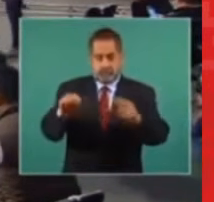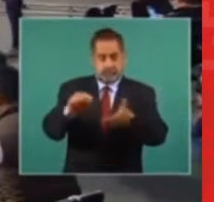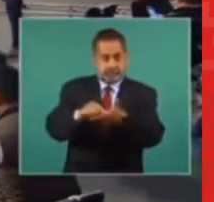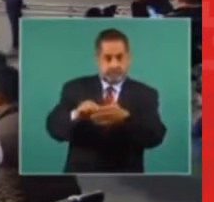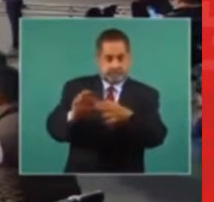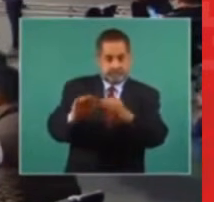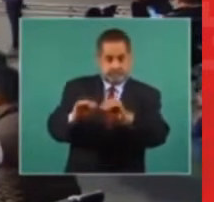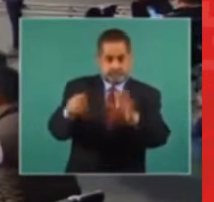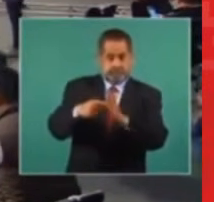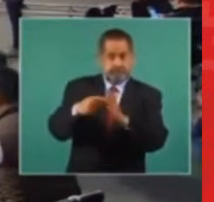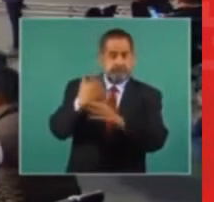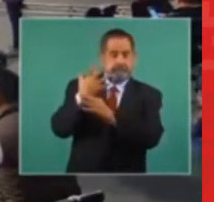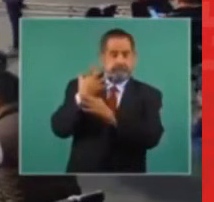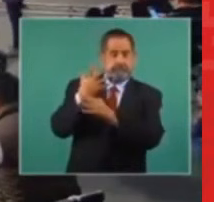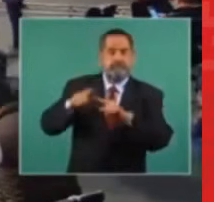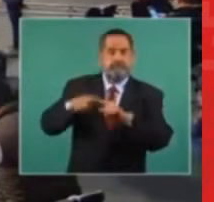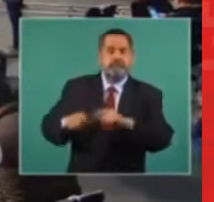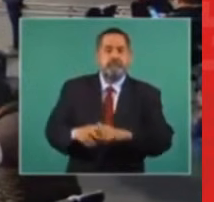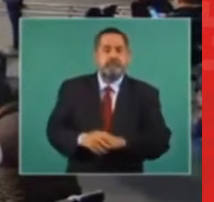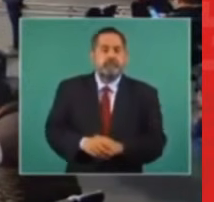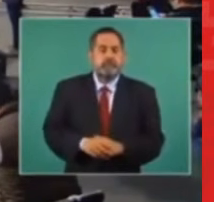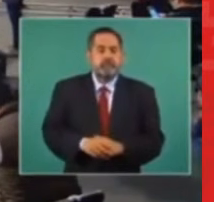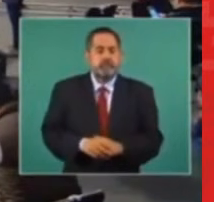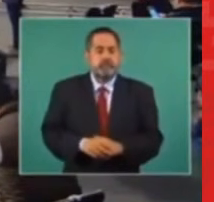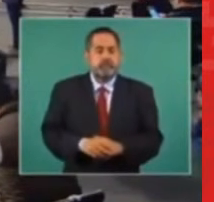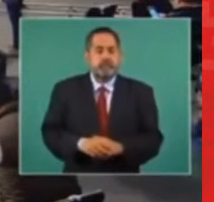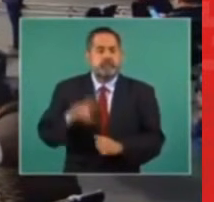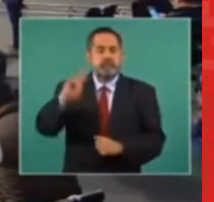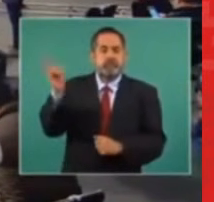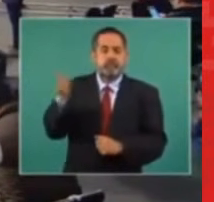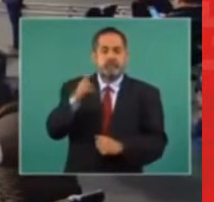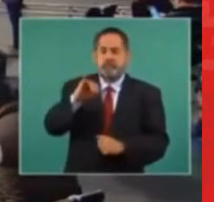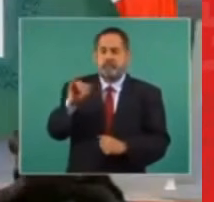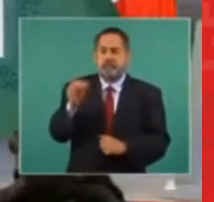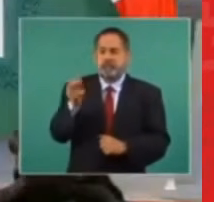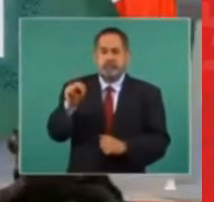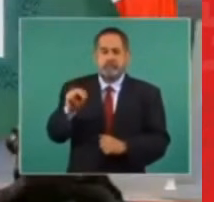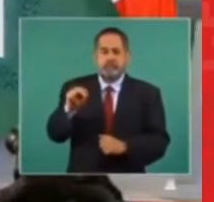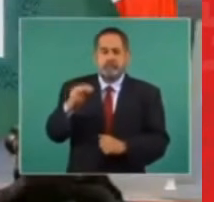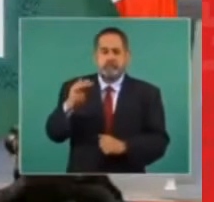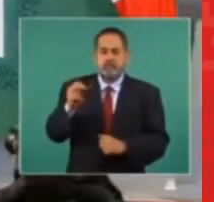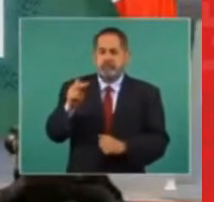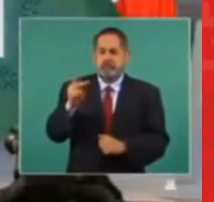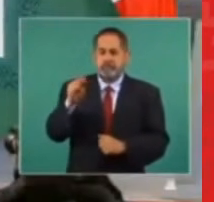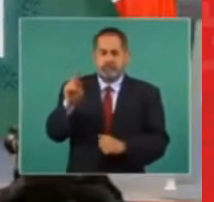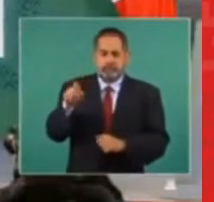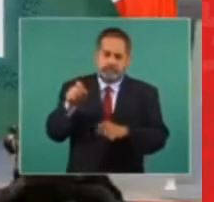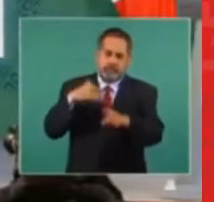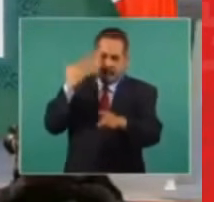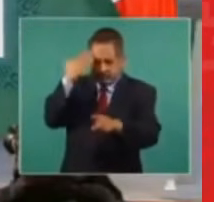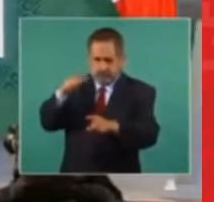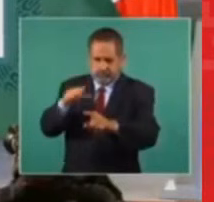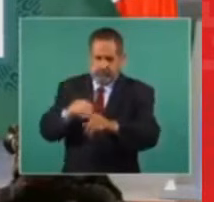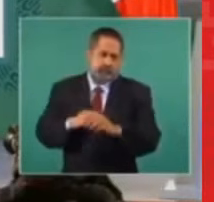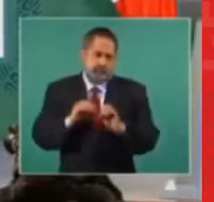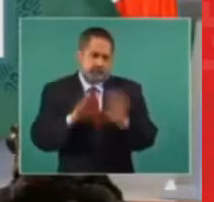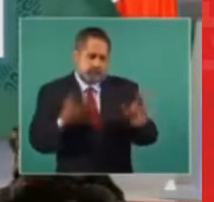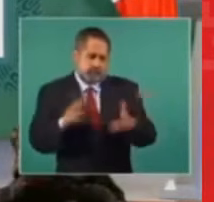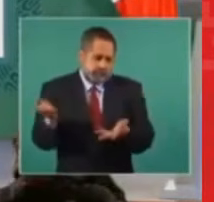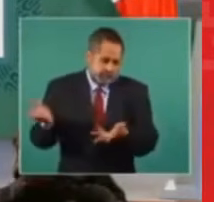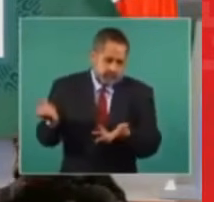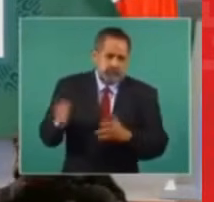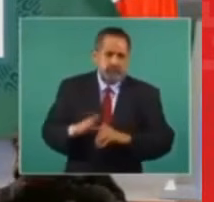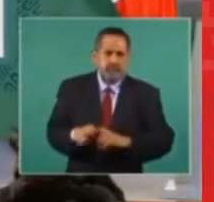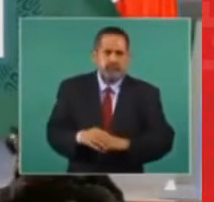que muestra esa gráfica, Vicente y amigos, es que la tendencia no se ha revertido, más se ha